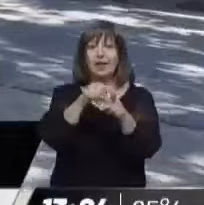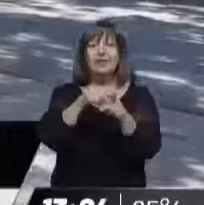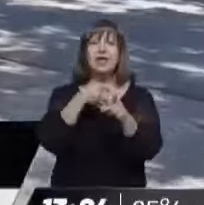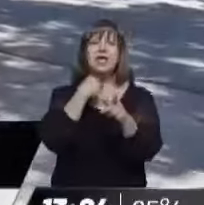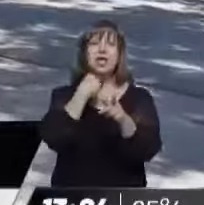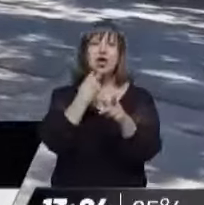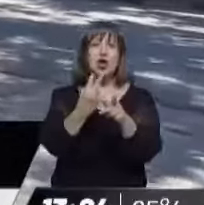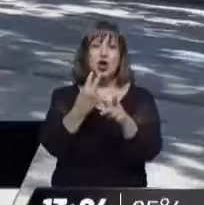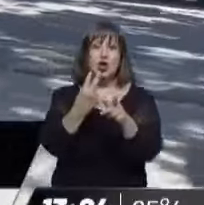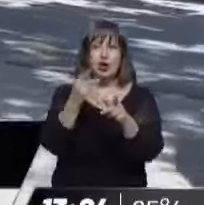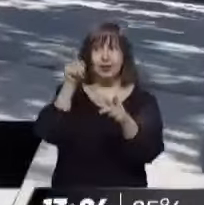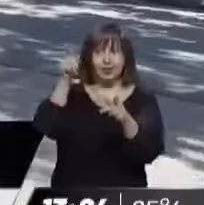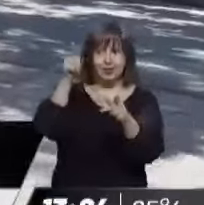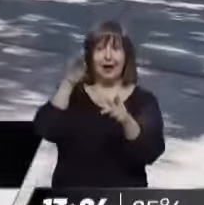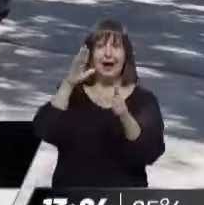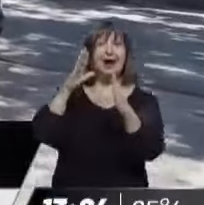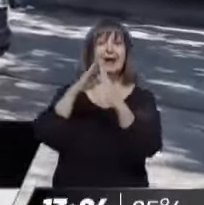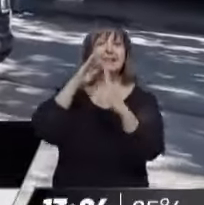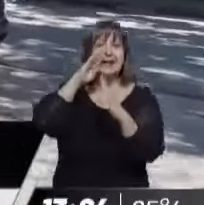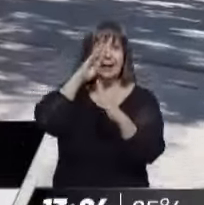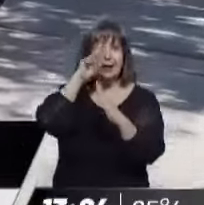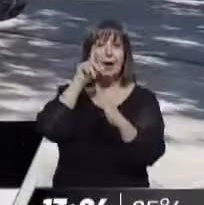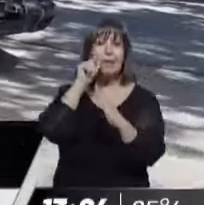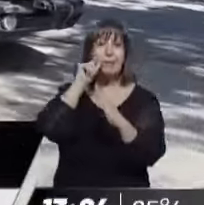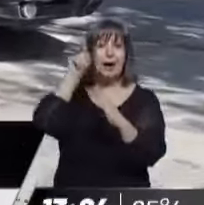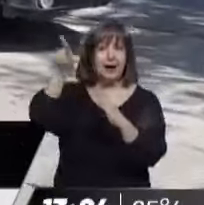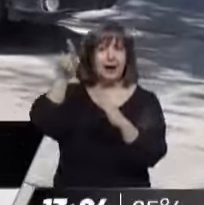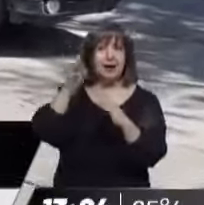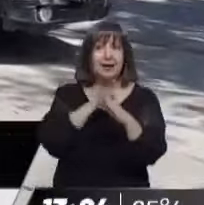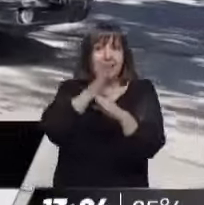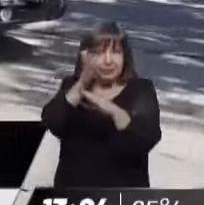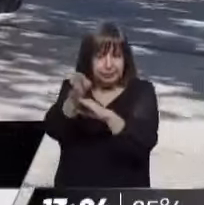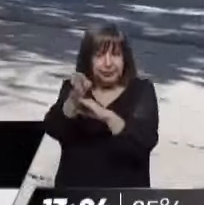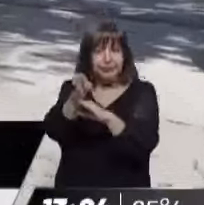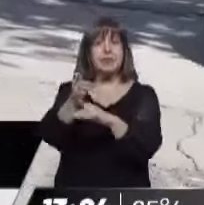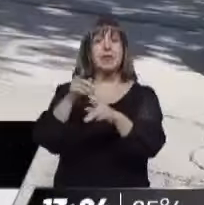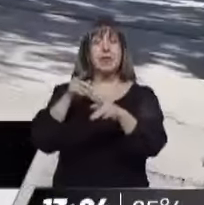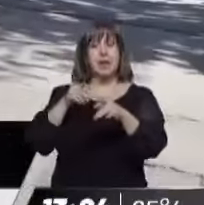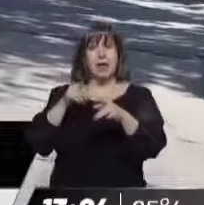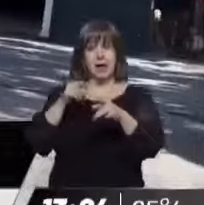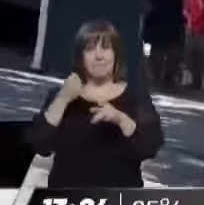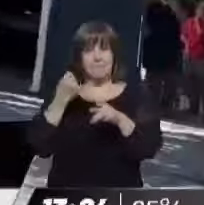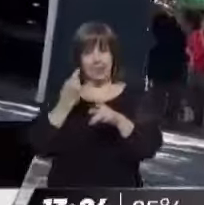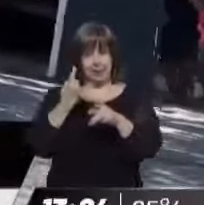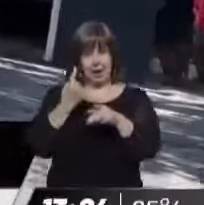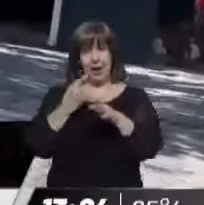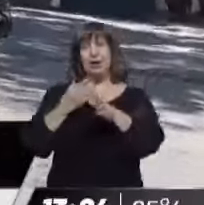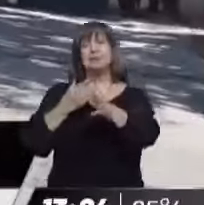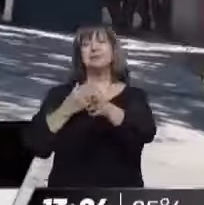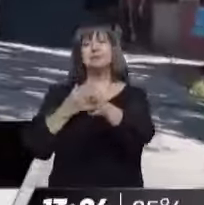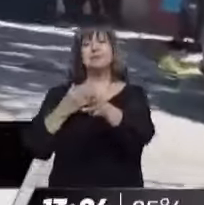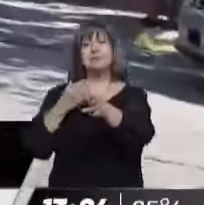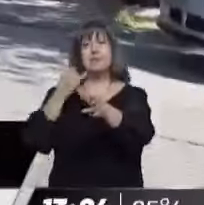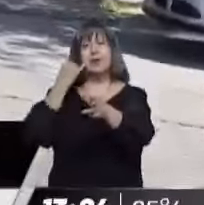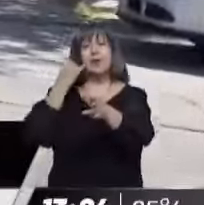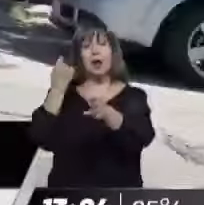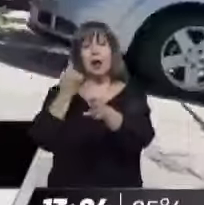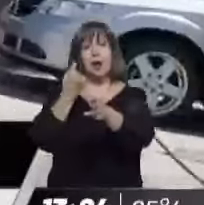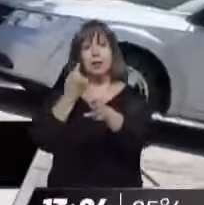seguimiento periodístico del tema, alcanzó esta camioneta, la camioneta Audi que está en imágenes,